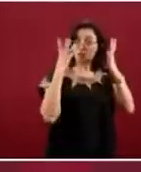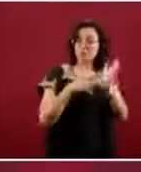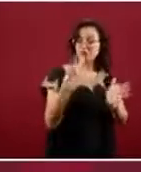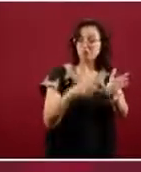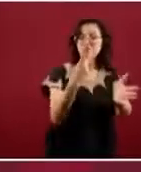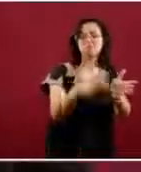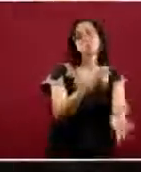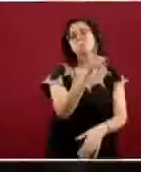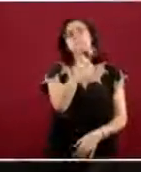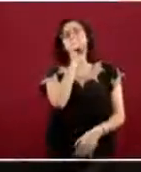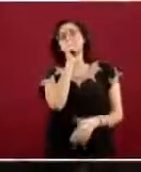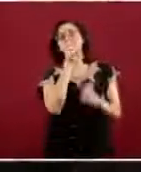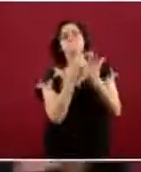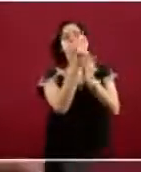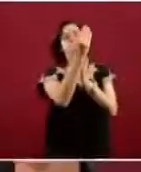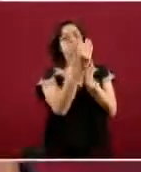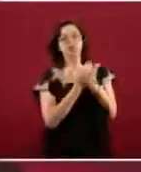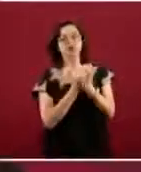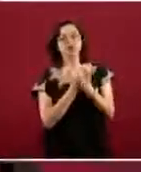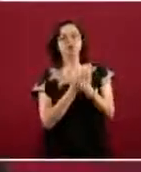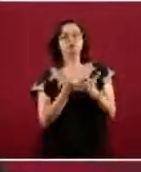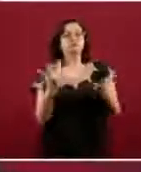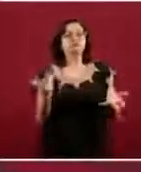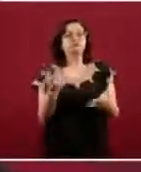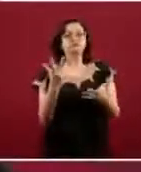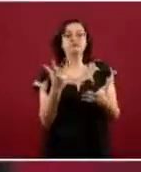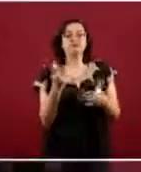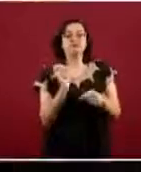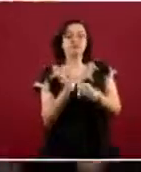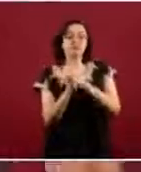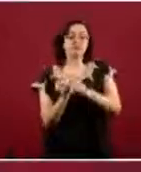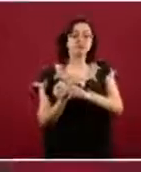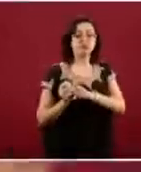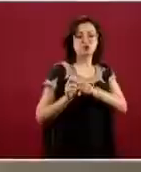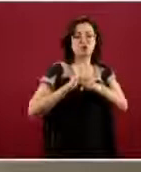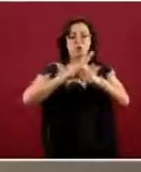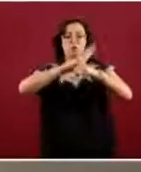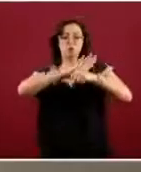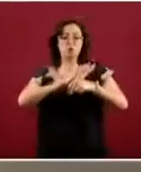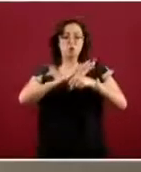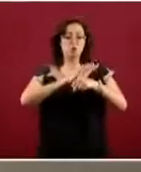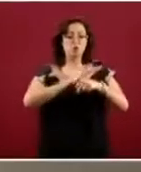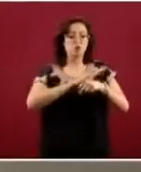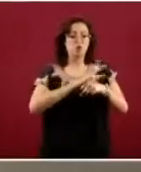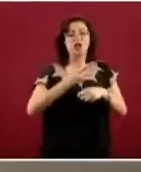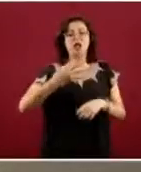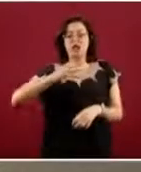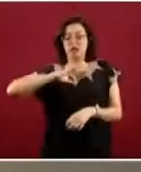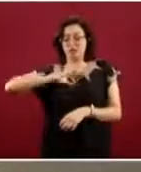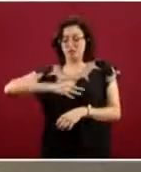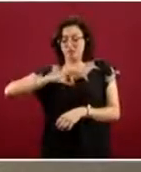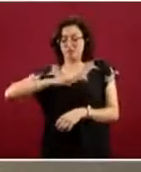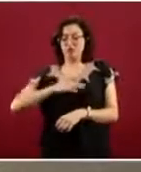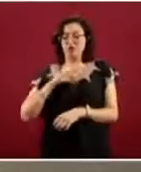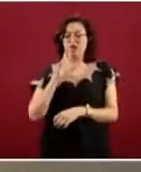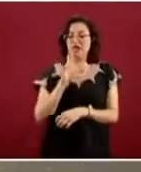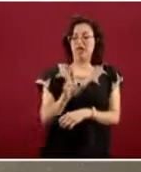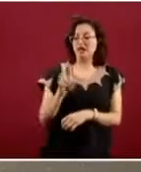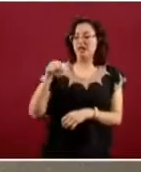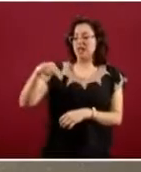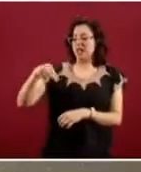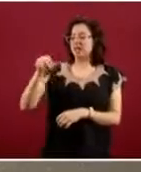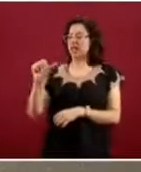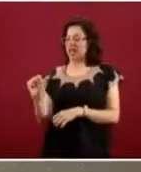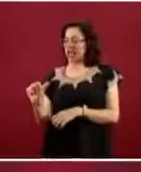general, este gran grupo de virus, es demasiado técnico esto, pero es un virus, las clases de virus RNA son muy